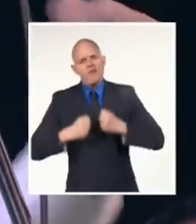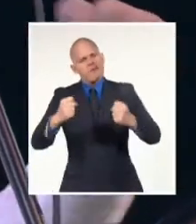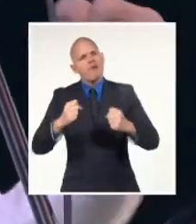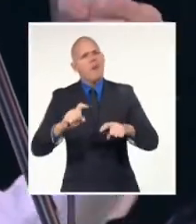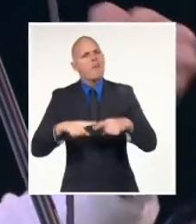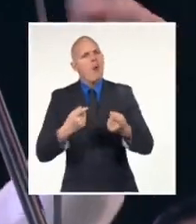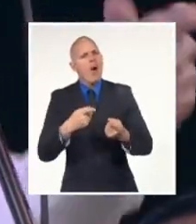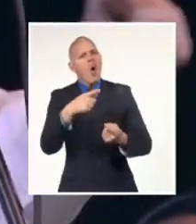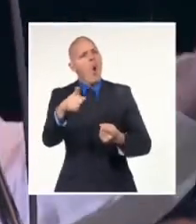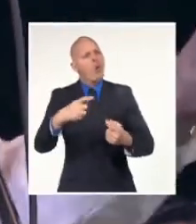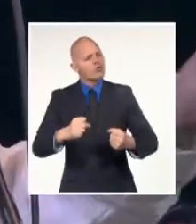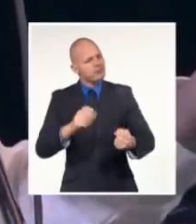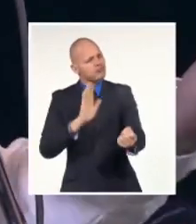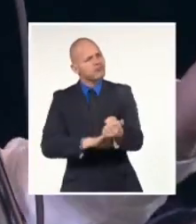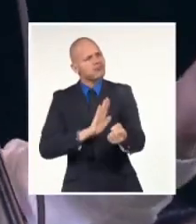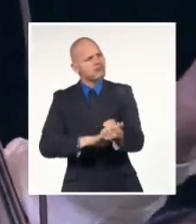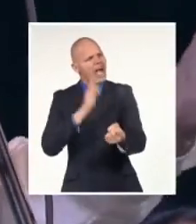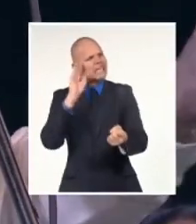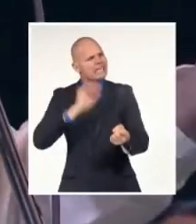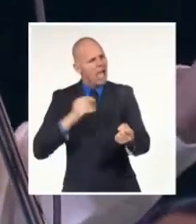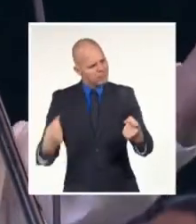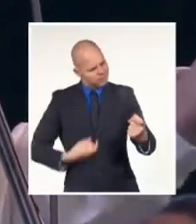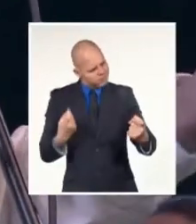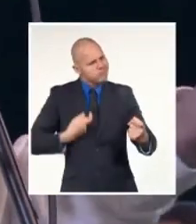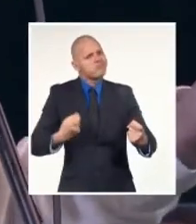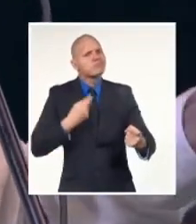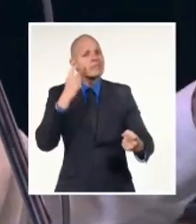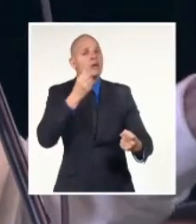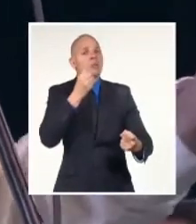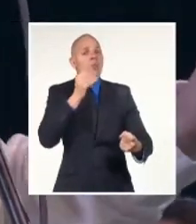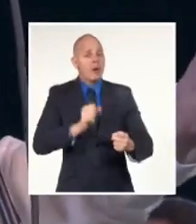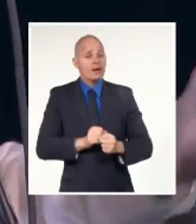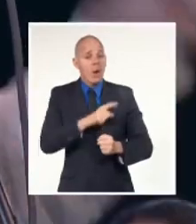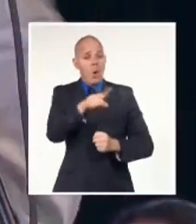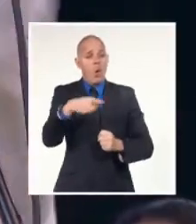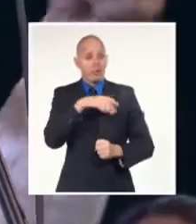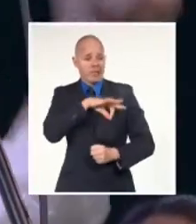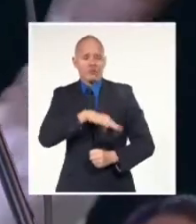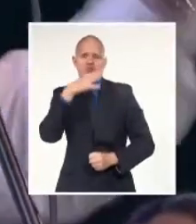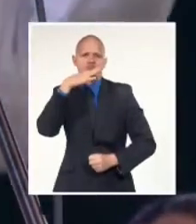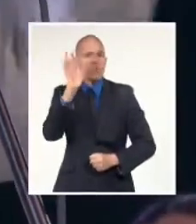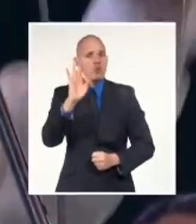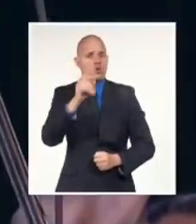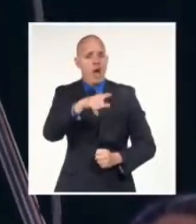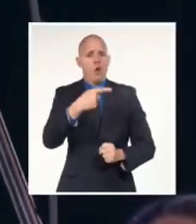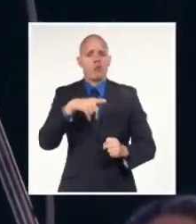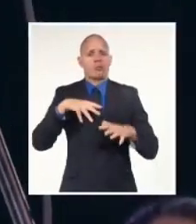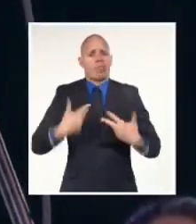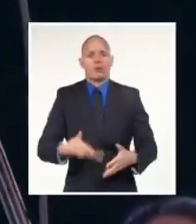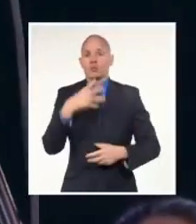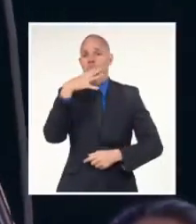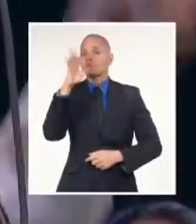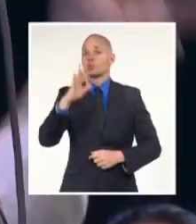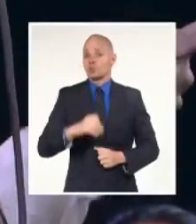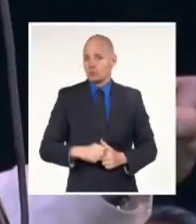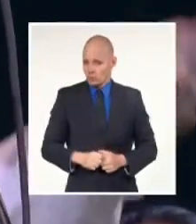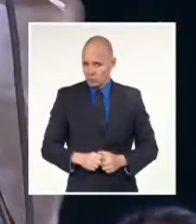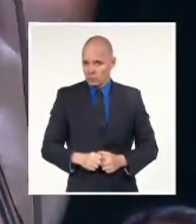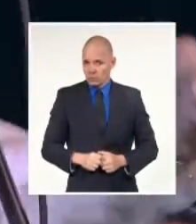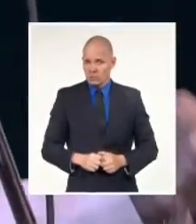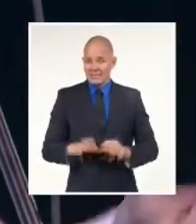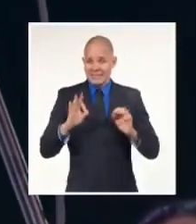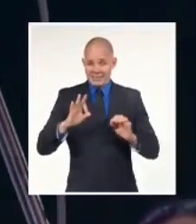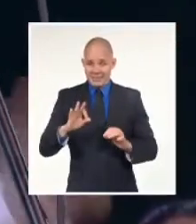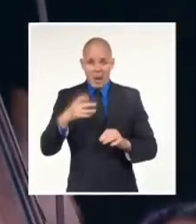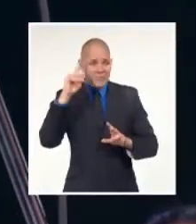fibra de batalla y no han podido, ni podrán. No solo con nuestros hombres, las mujeres